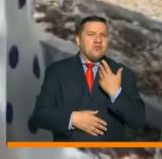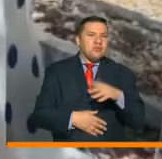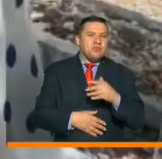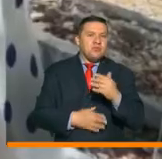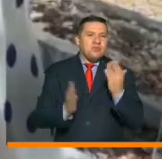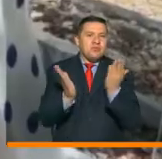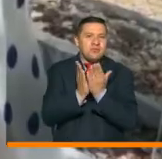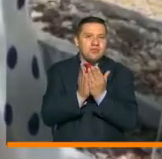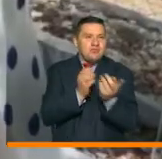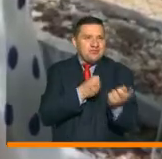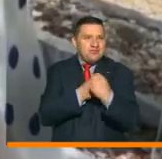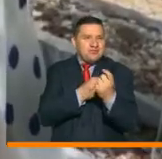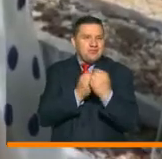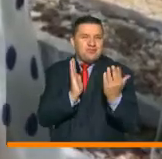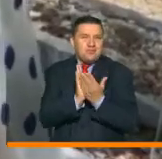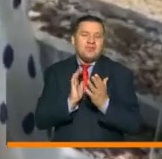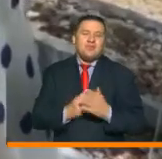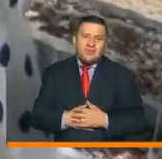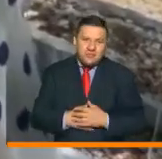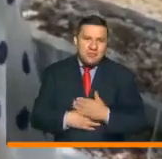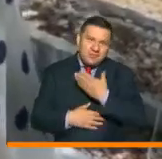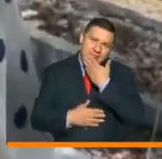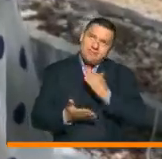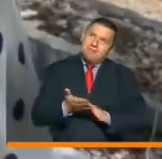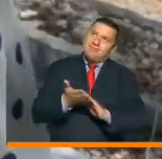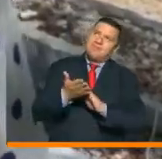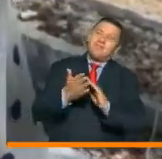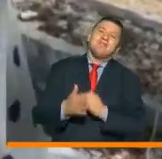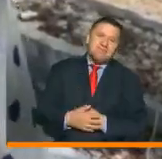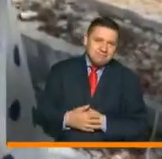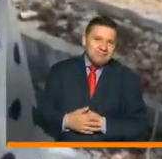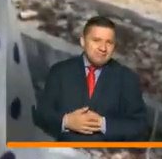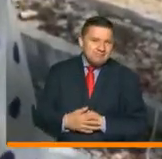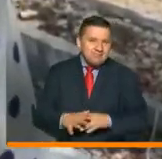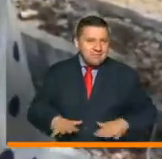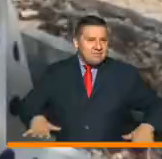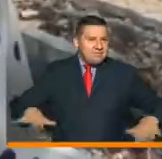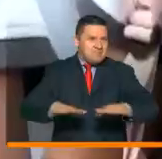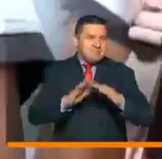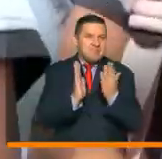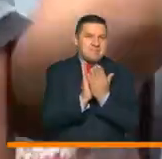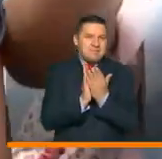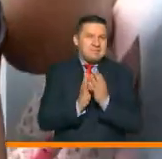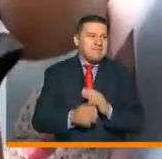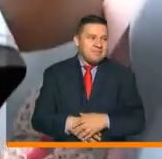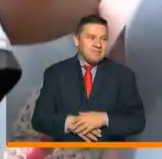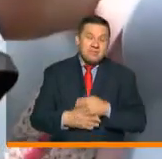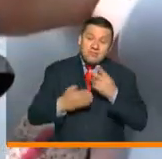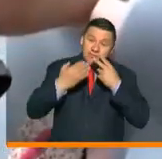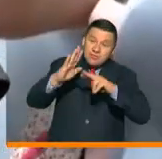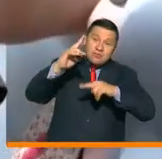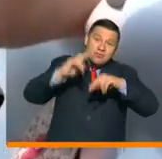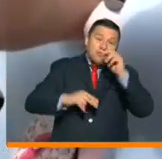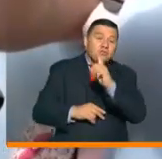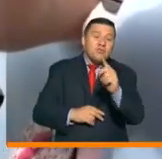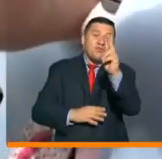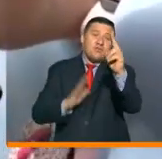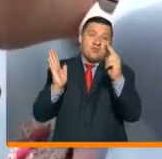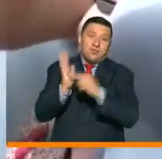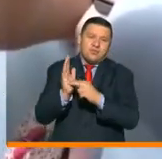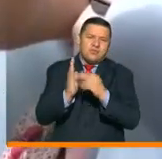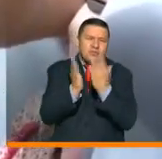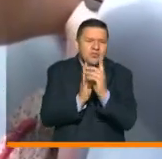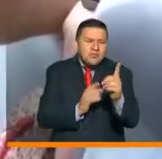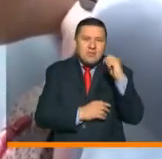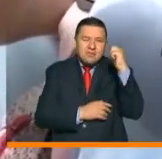nuestros estudiantes con unos mejores ambientes escolares. La obra beneficia a más de 2.000 estudiantes y